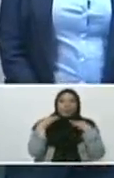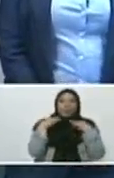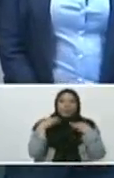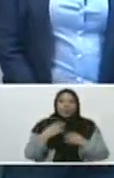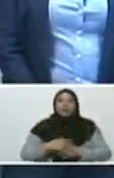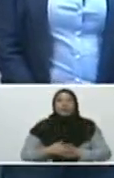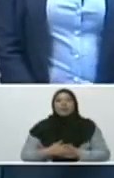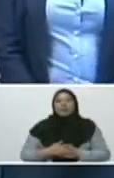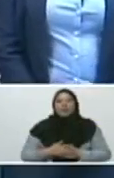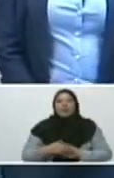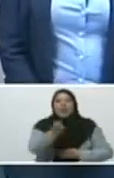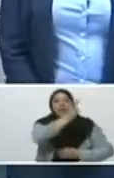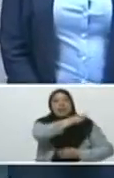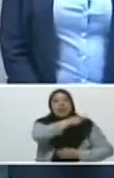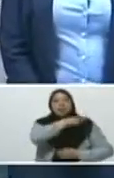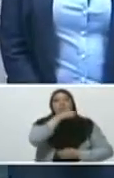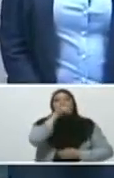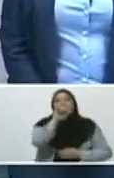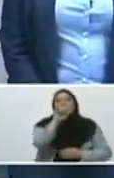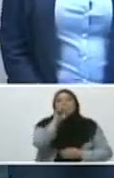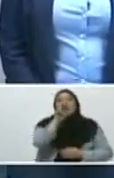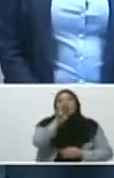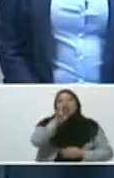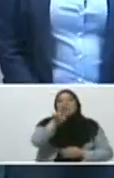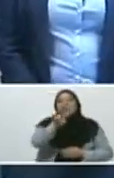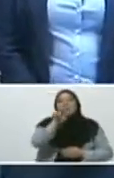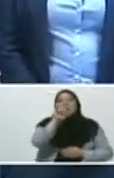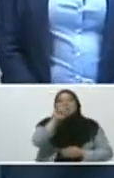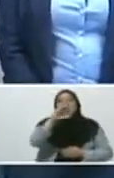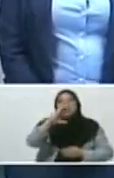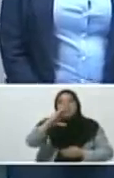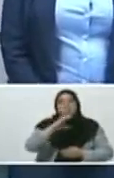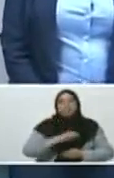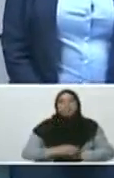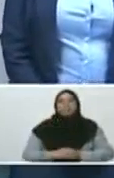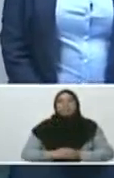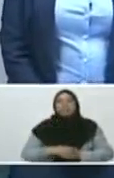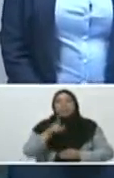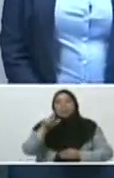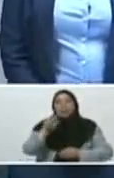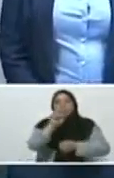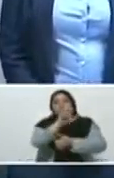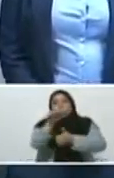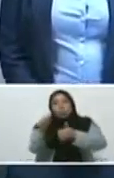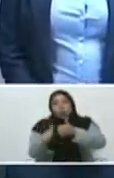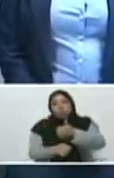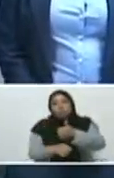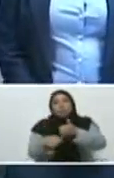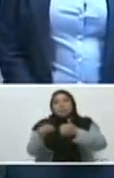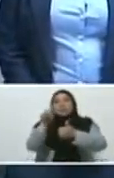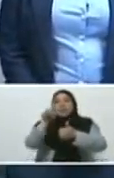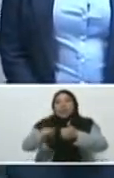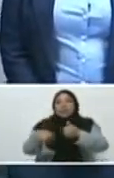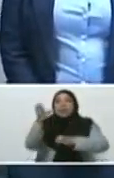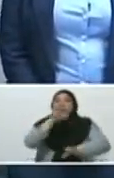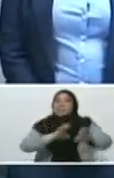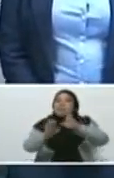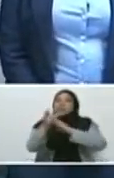del IBIT. Está con nosotros la vicepresidenta de Ciencia, Tecnología, Educación y Salud de